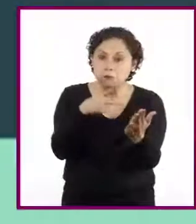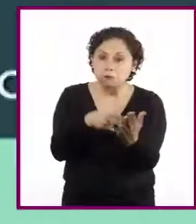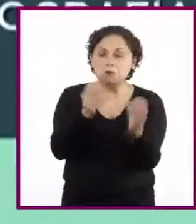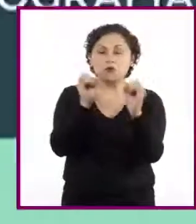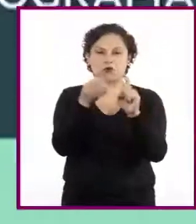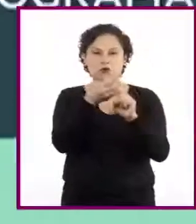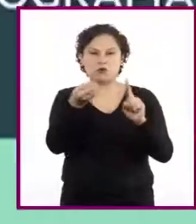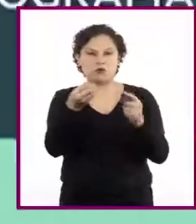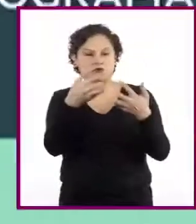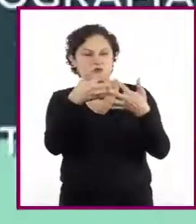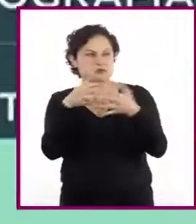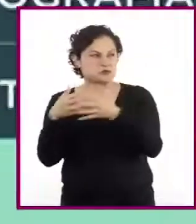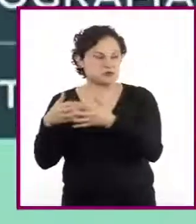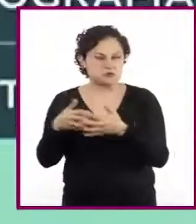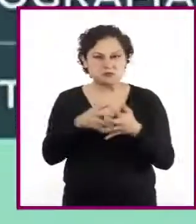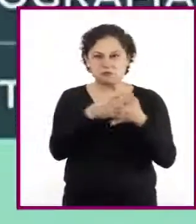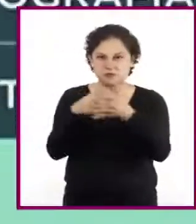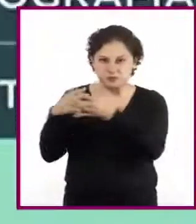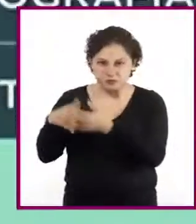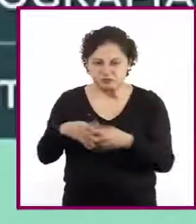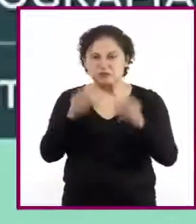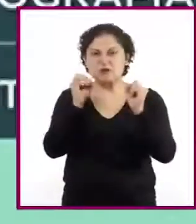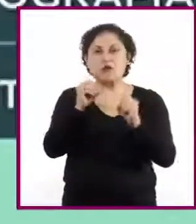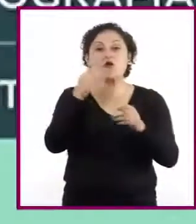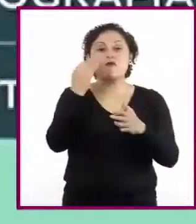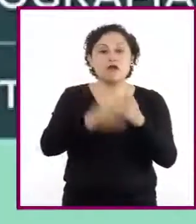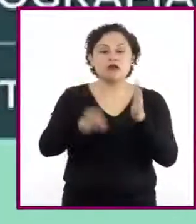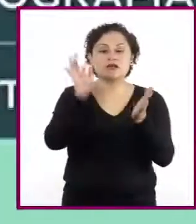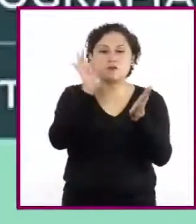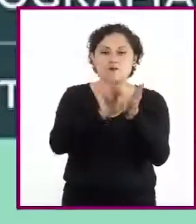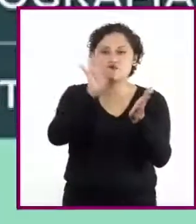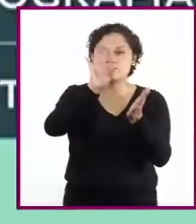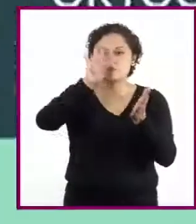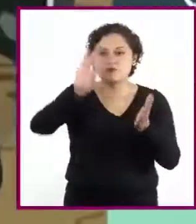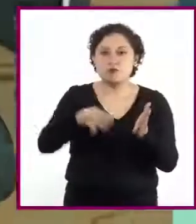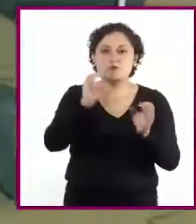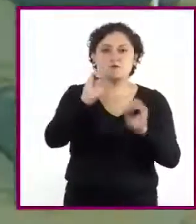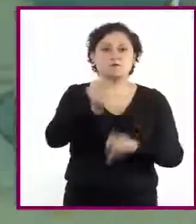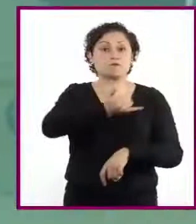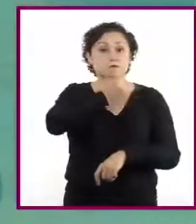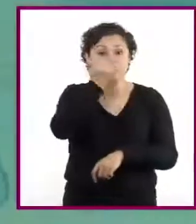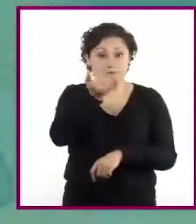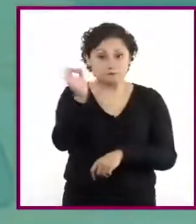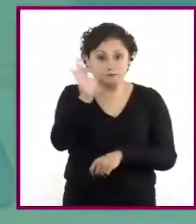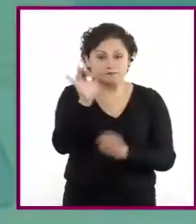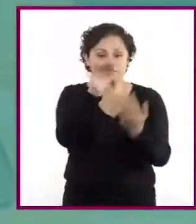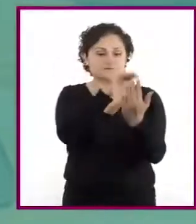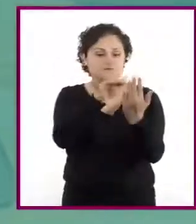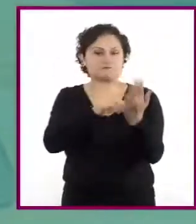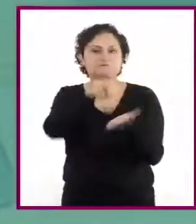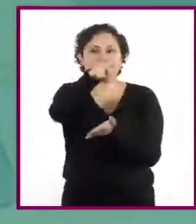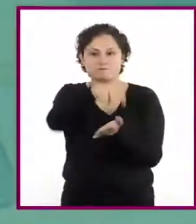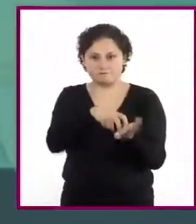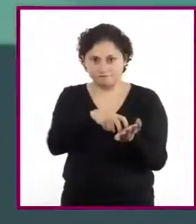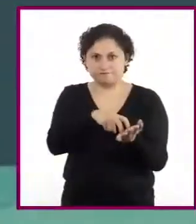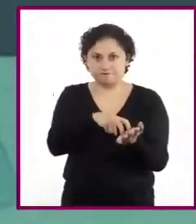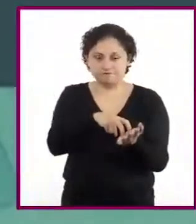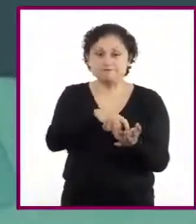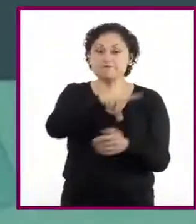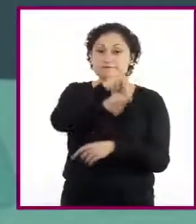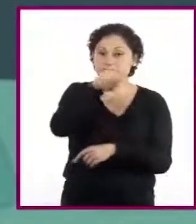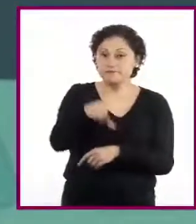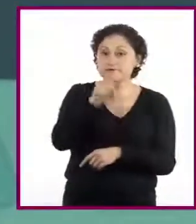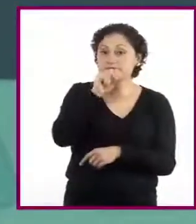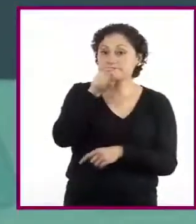confusas, faltas de ortografía o puntuación equivocada. Además de lo anterior, para que mejores tu redacción,